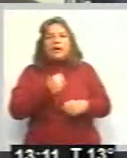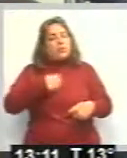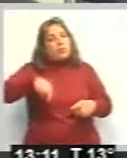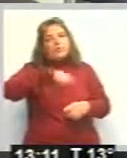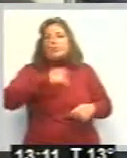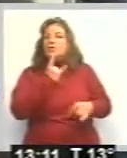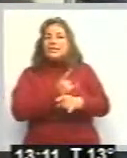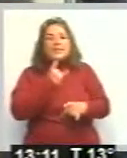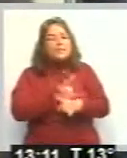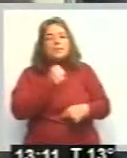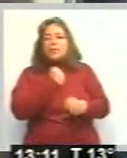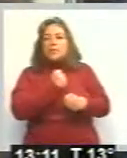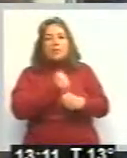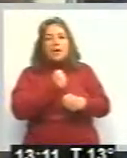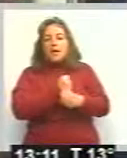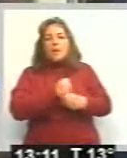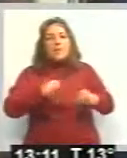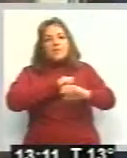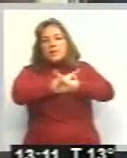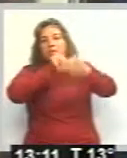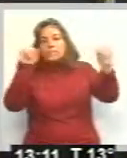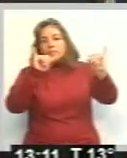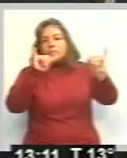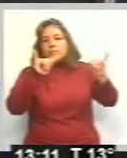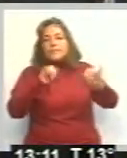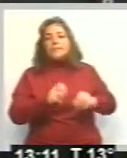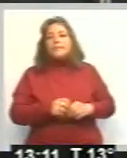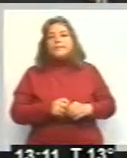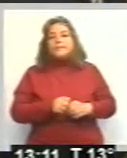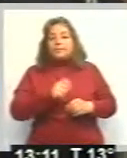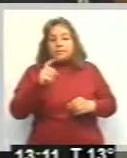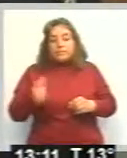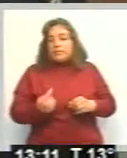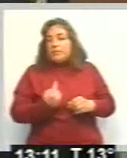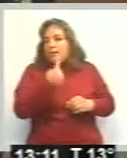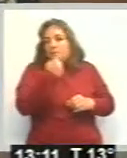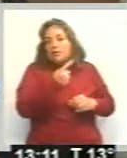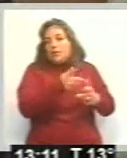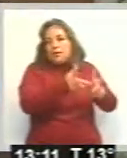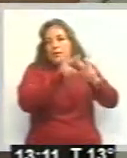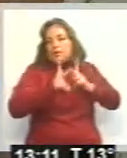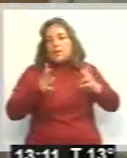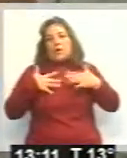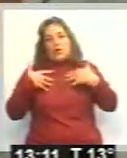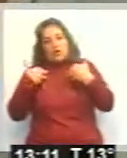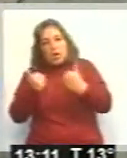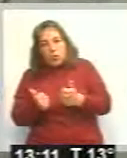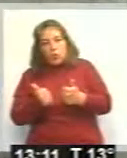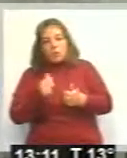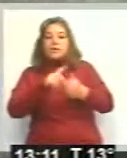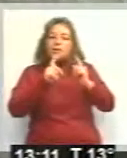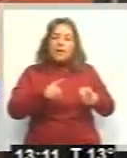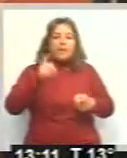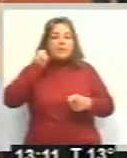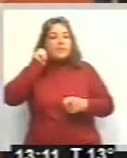trabajamos desde el lanzamiento hasta la finalización de la campaña junto a los primeros niveles de respuesta en el aspecto de salud. Por supuesto, ANOR,